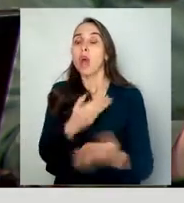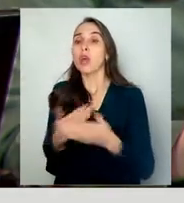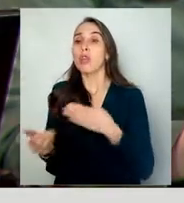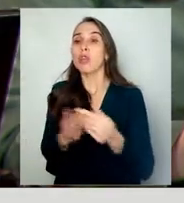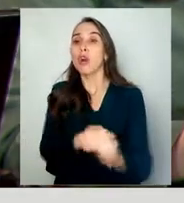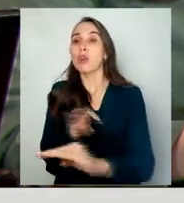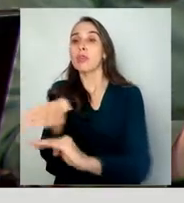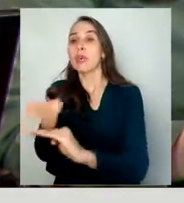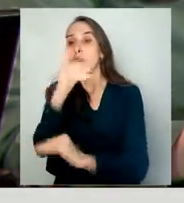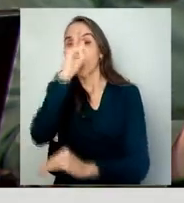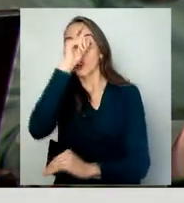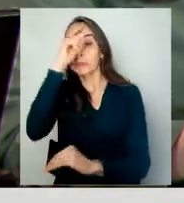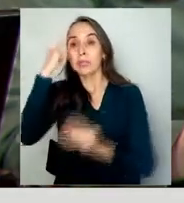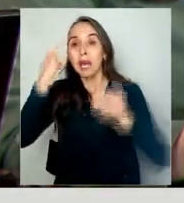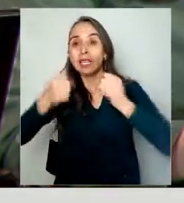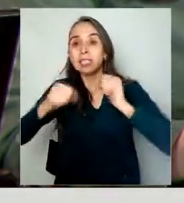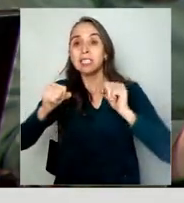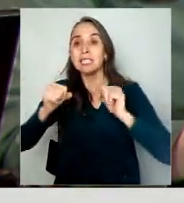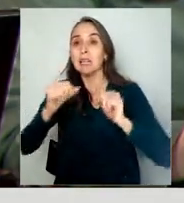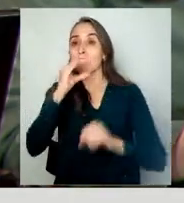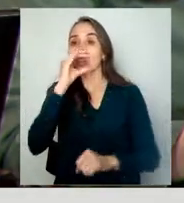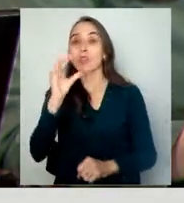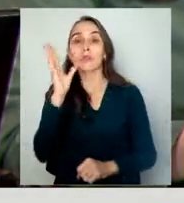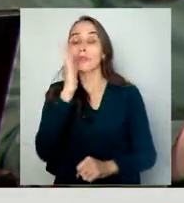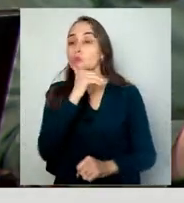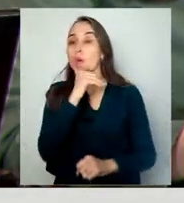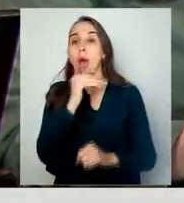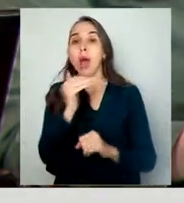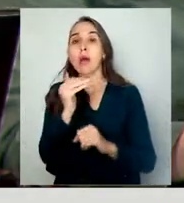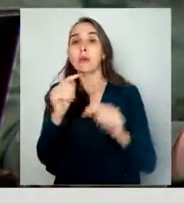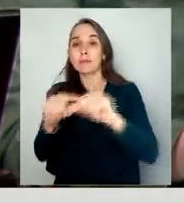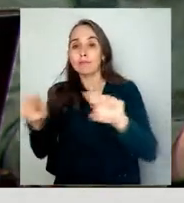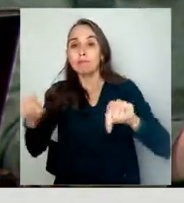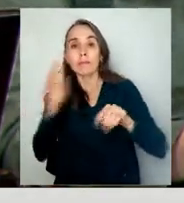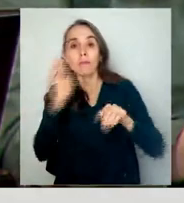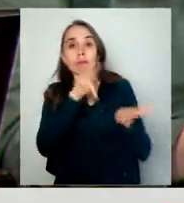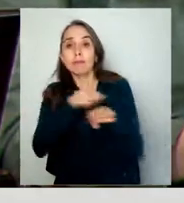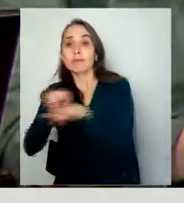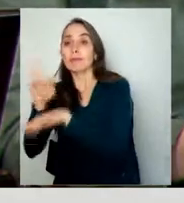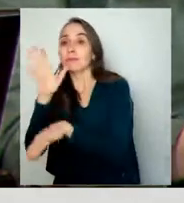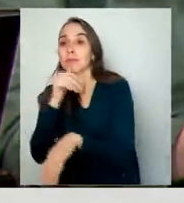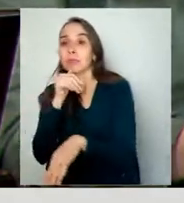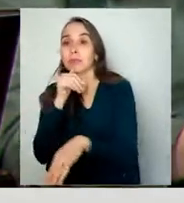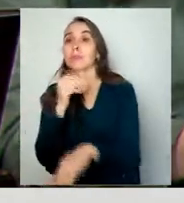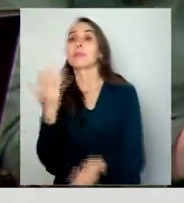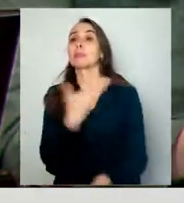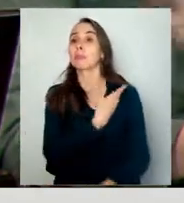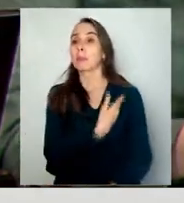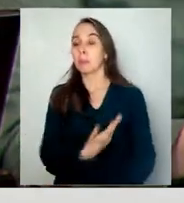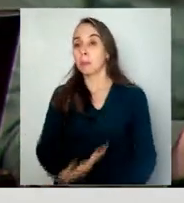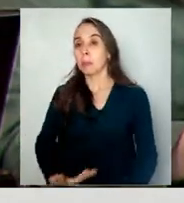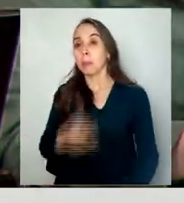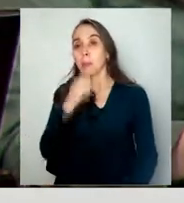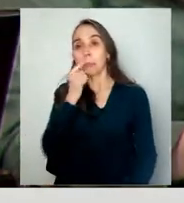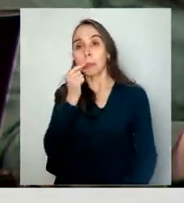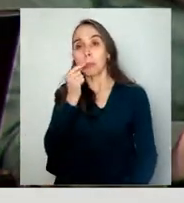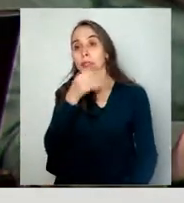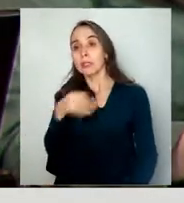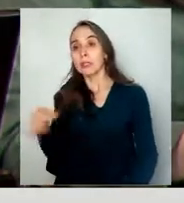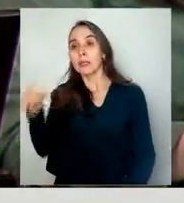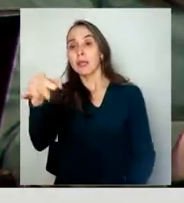hospital psiquiátrico de Concepción y es por eso estimado presidente que por su intermedio quiero que esta cámara